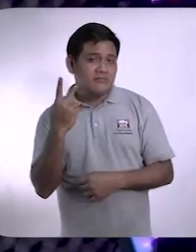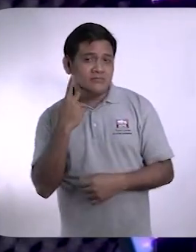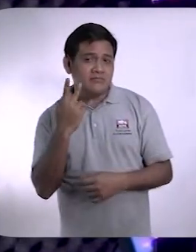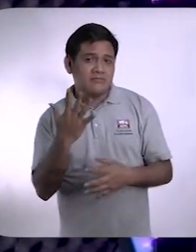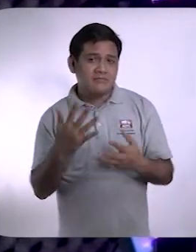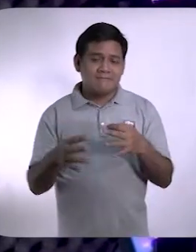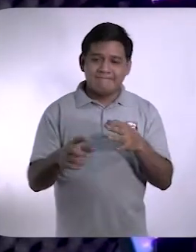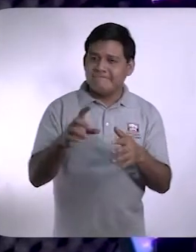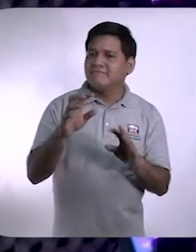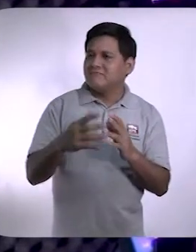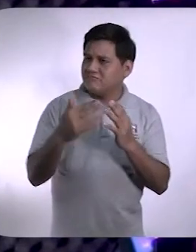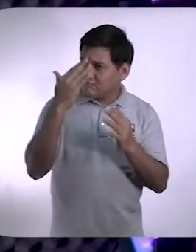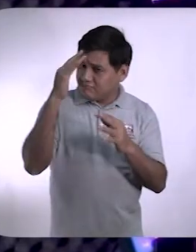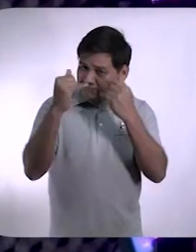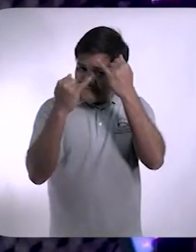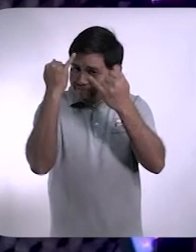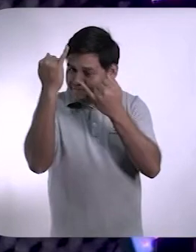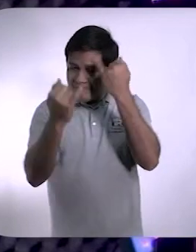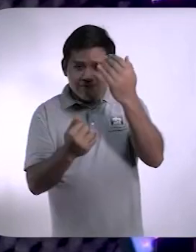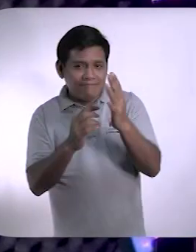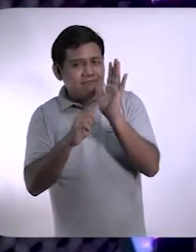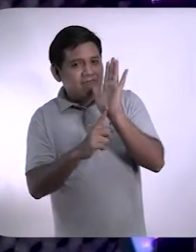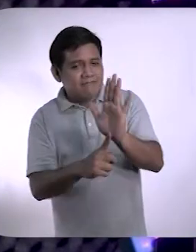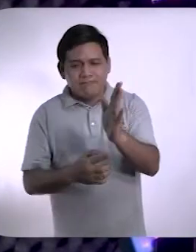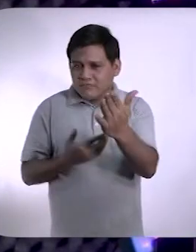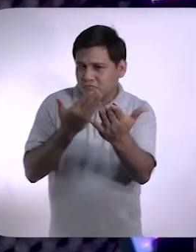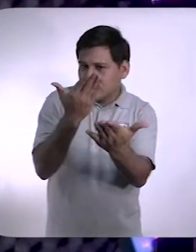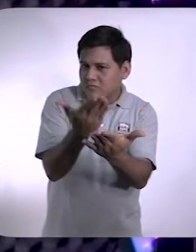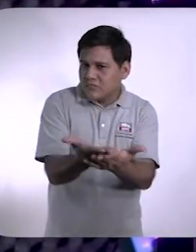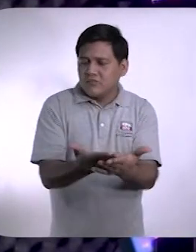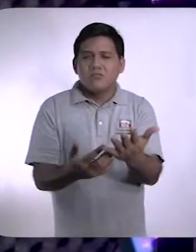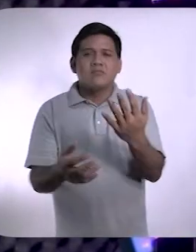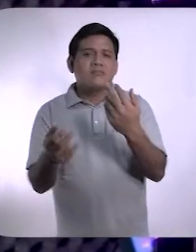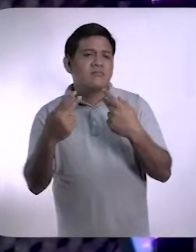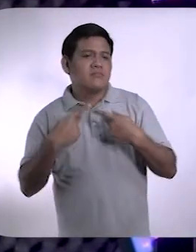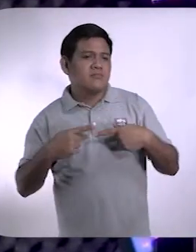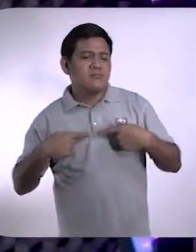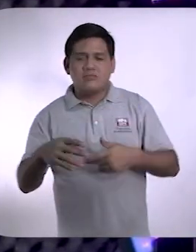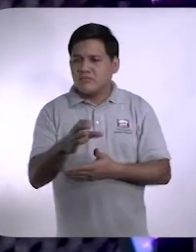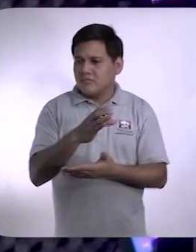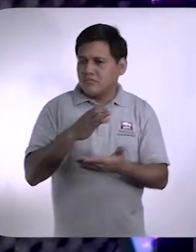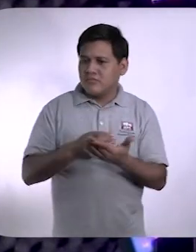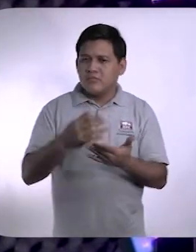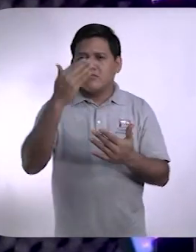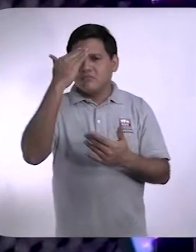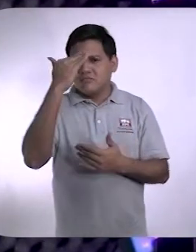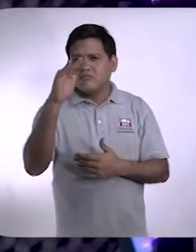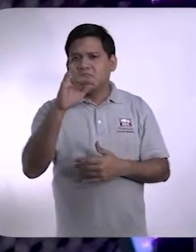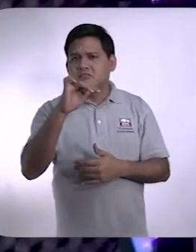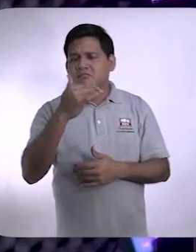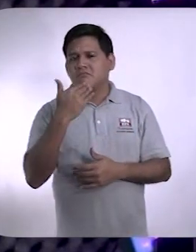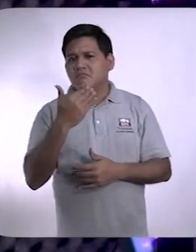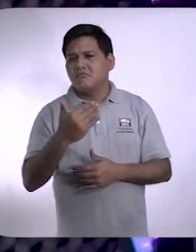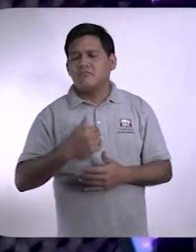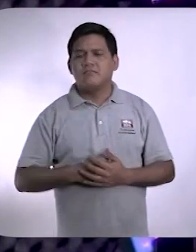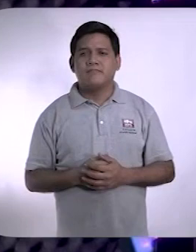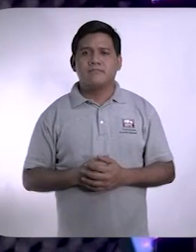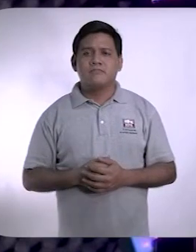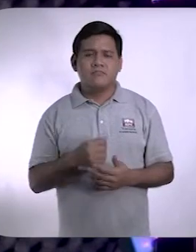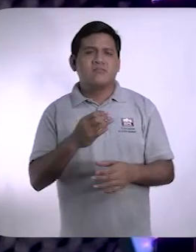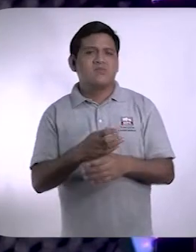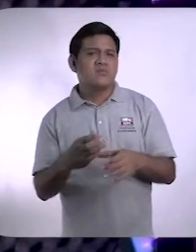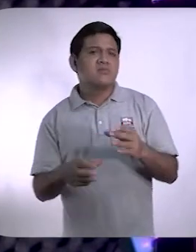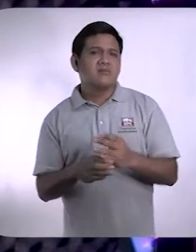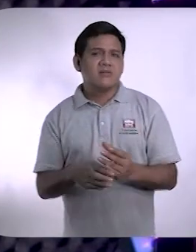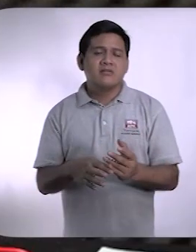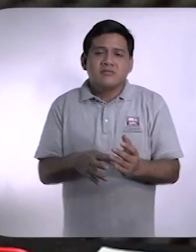estuvieron emitiendo sus propuestas para que la ciudadanía supiera y, bueno, también en este caso, pues, convencieran